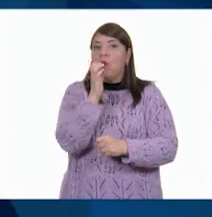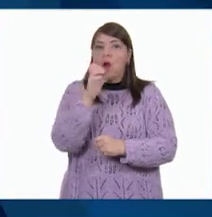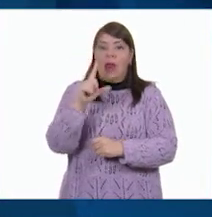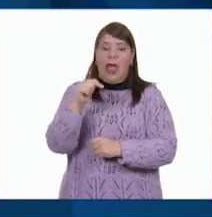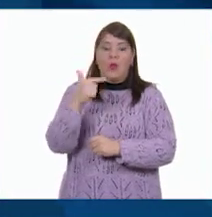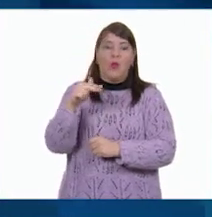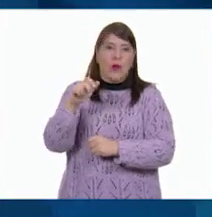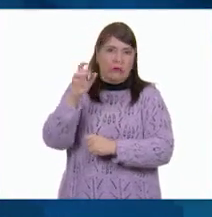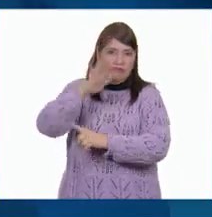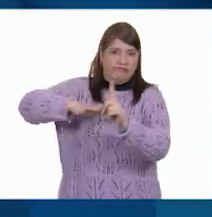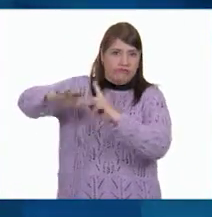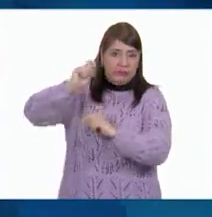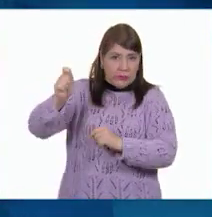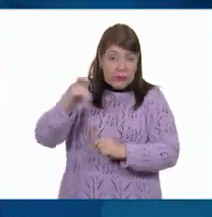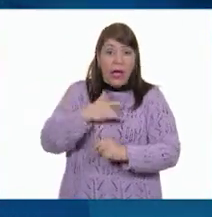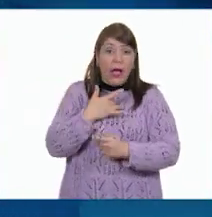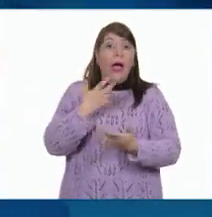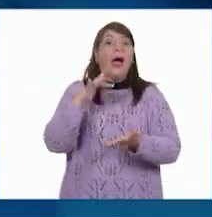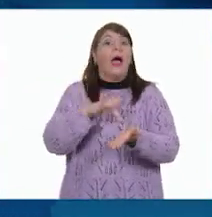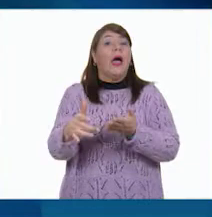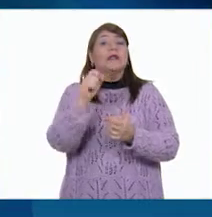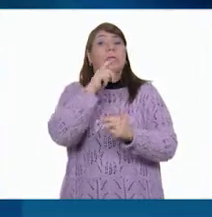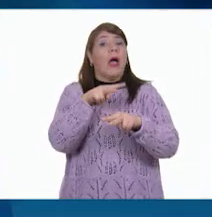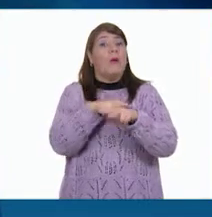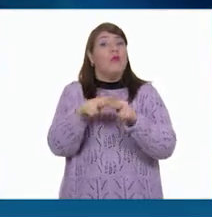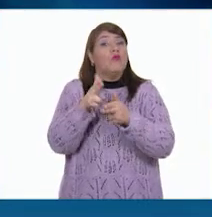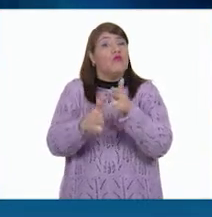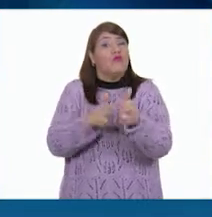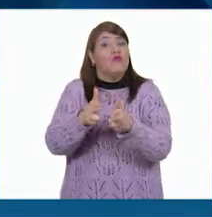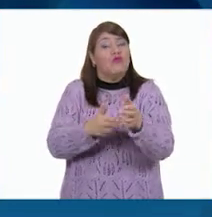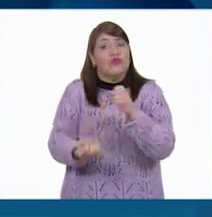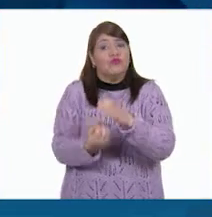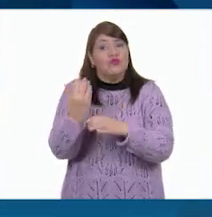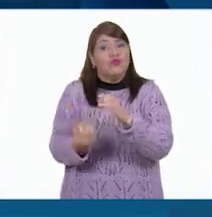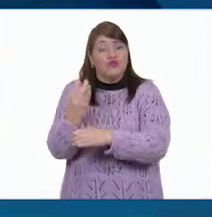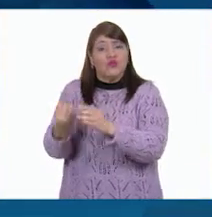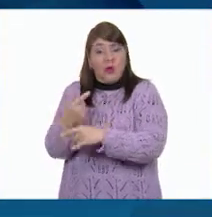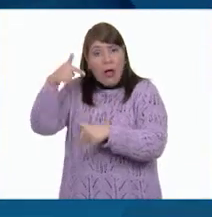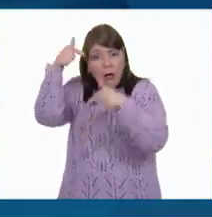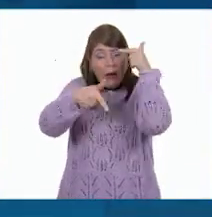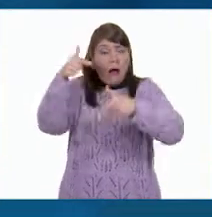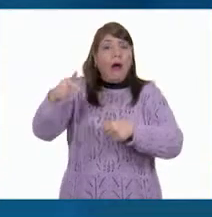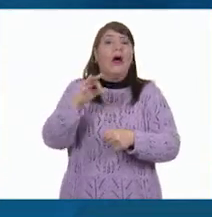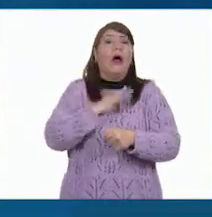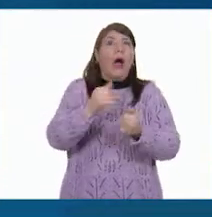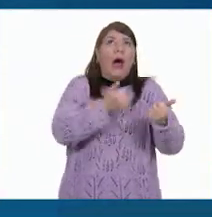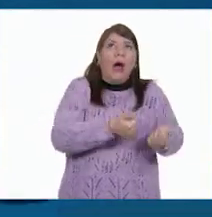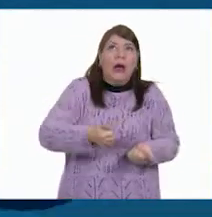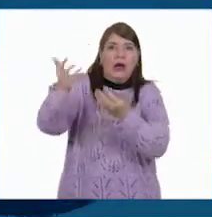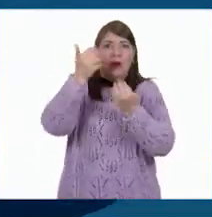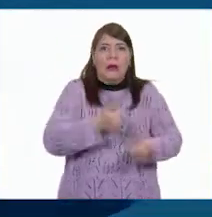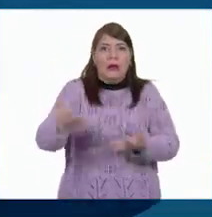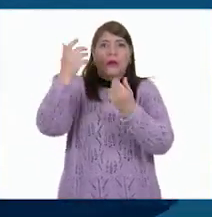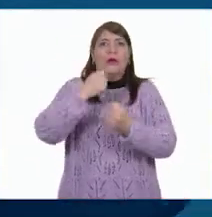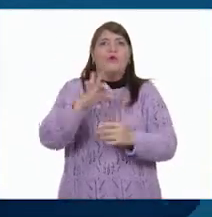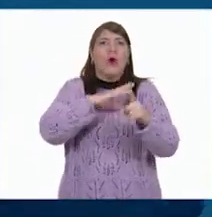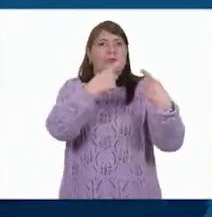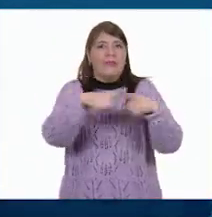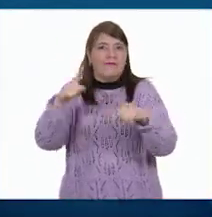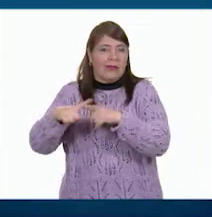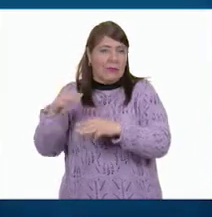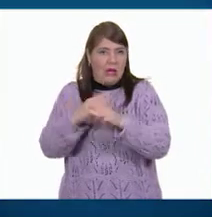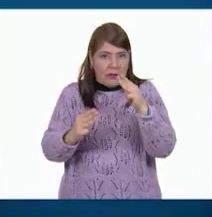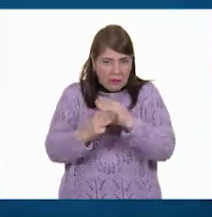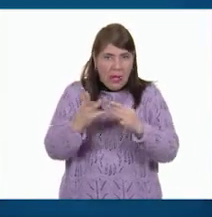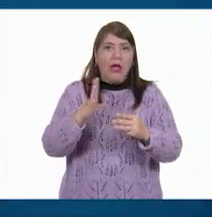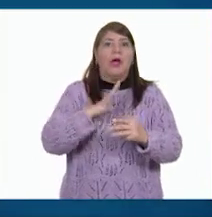Y todo gracias a la red ferroviaria, maestra, que favoreció que México se convirtiera en un exportador de materias primas, como